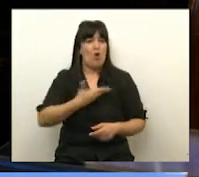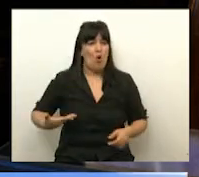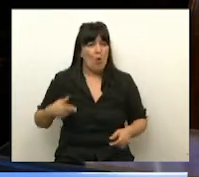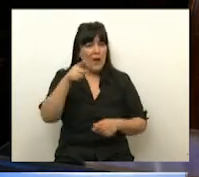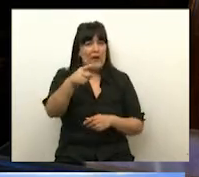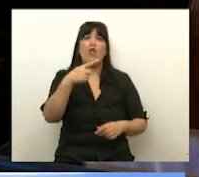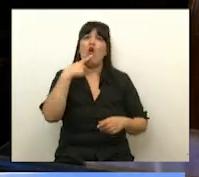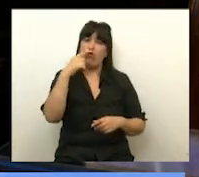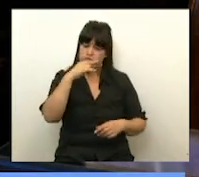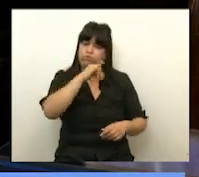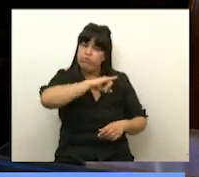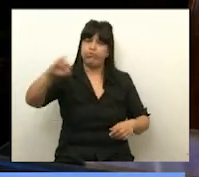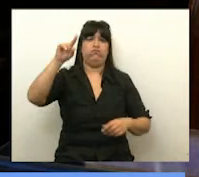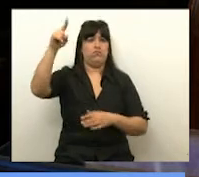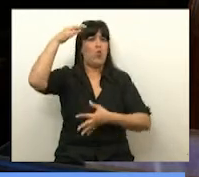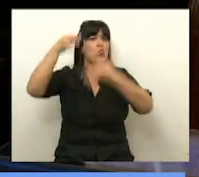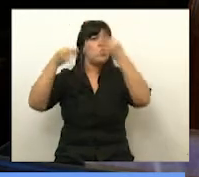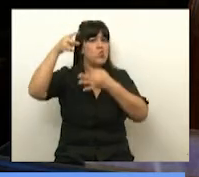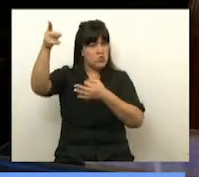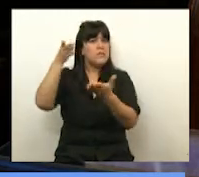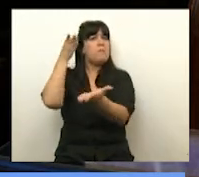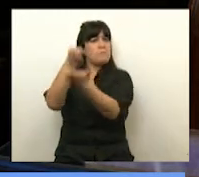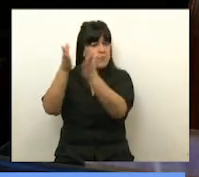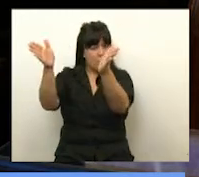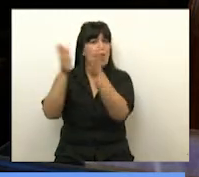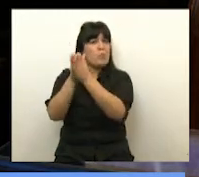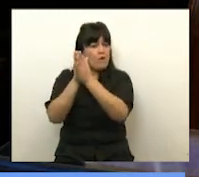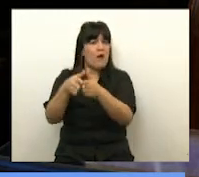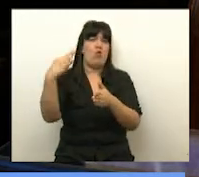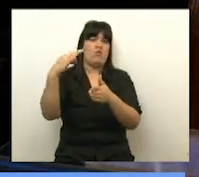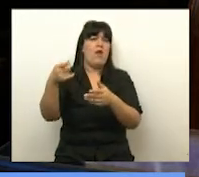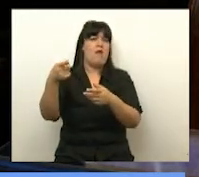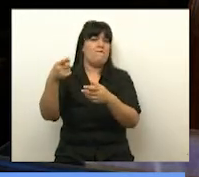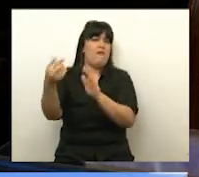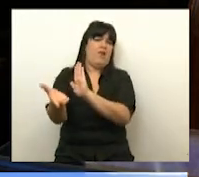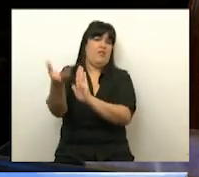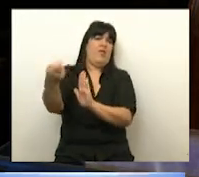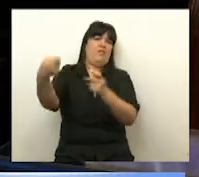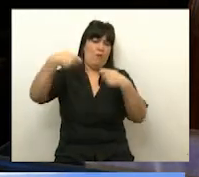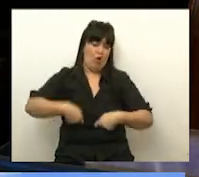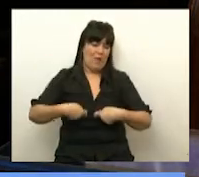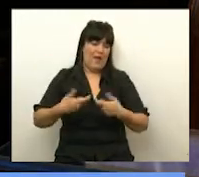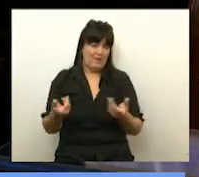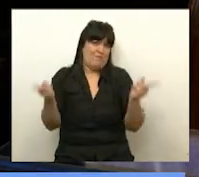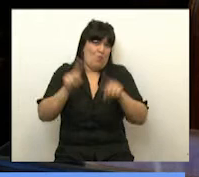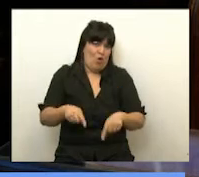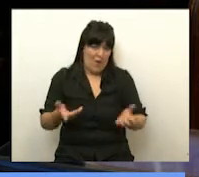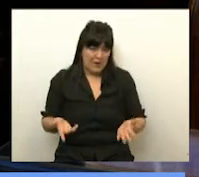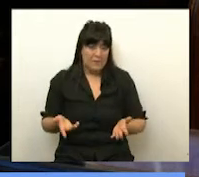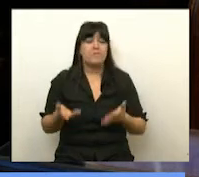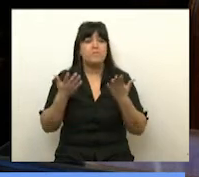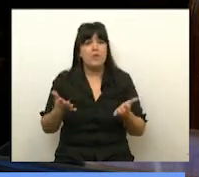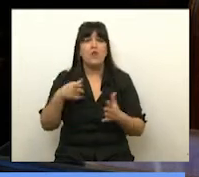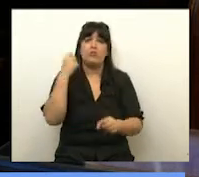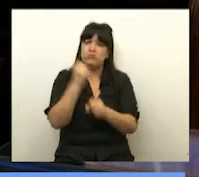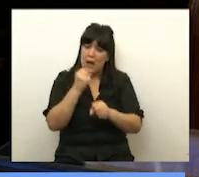a la justicia para lograr y buscar y pelear su restitución. Es una tarea que obviamente